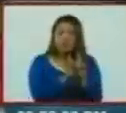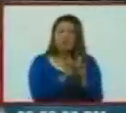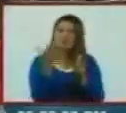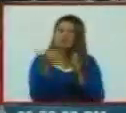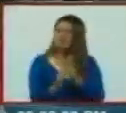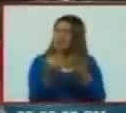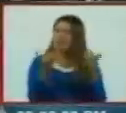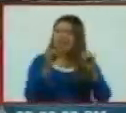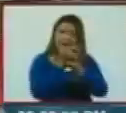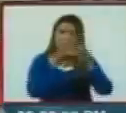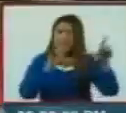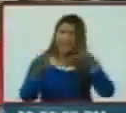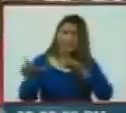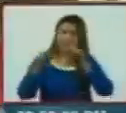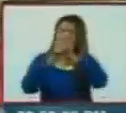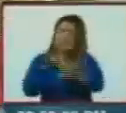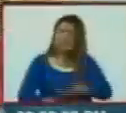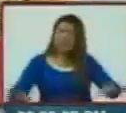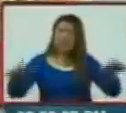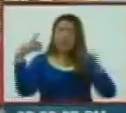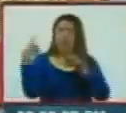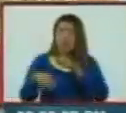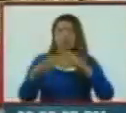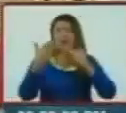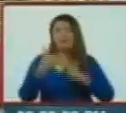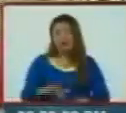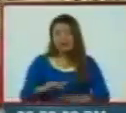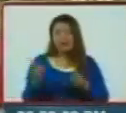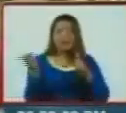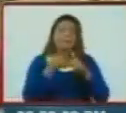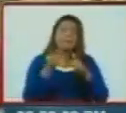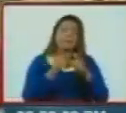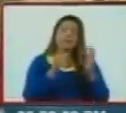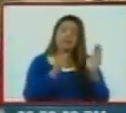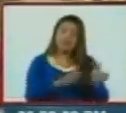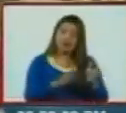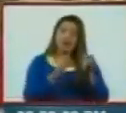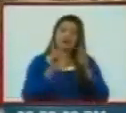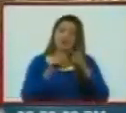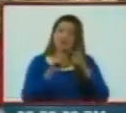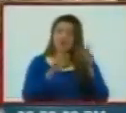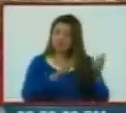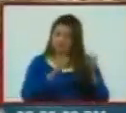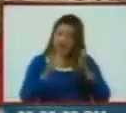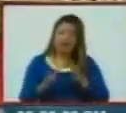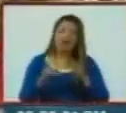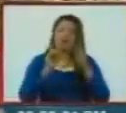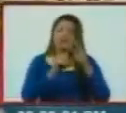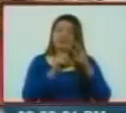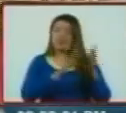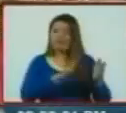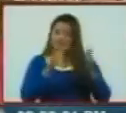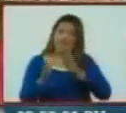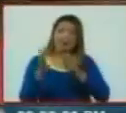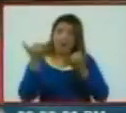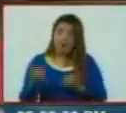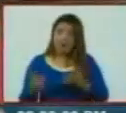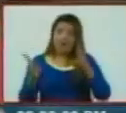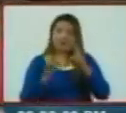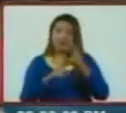ya desplegados en otra fase, como ellos la van llamando, primera fase, segunda fase, tercera fase, o sea, ya esta cuarta fase es